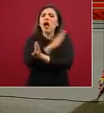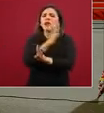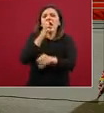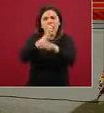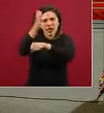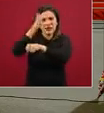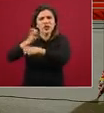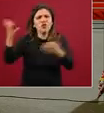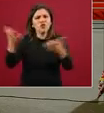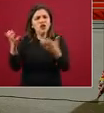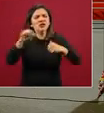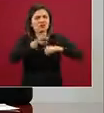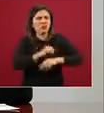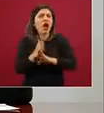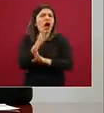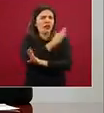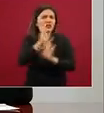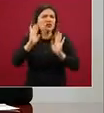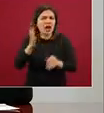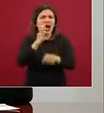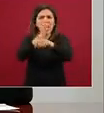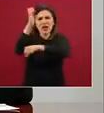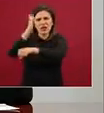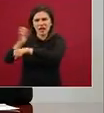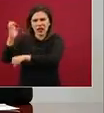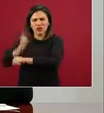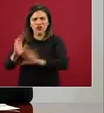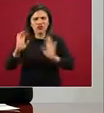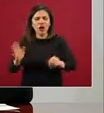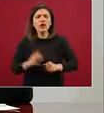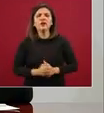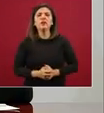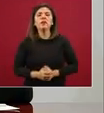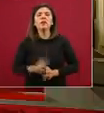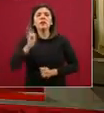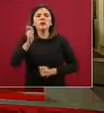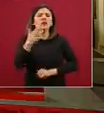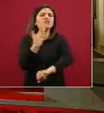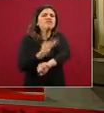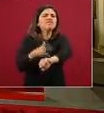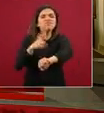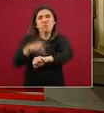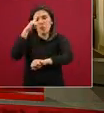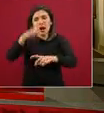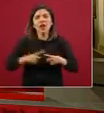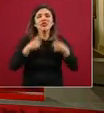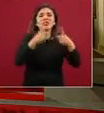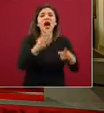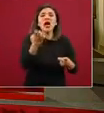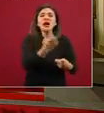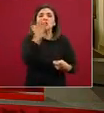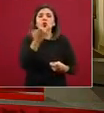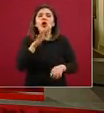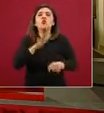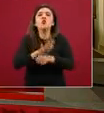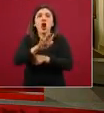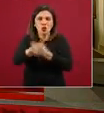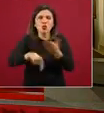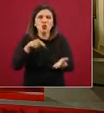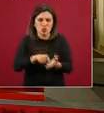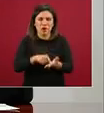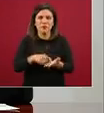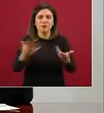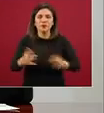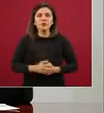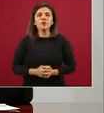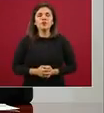entidades federativas, o se hizo en las entidades federativas, un proceso de asignación de escuela. ¿Cuáles fueron